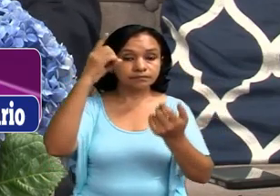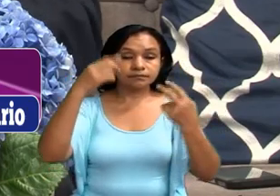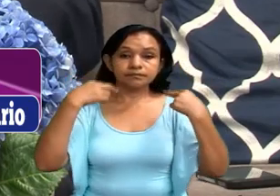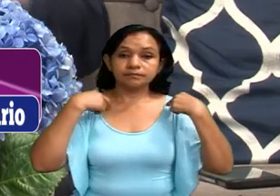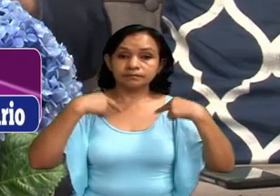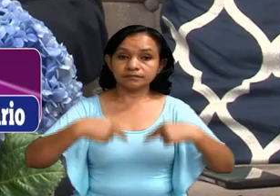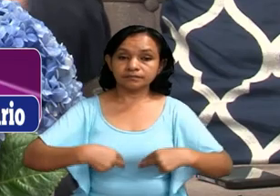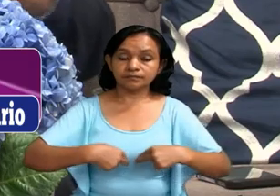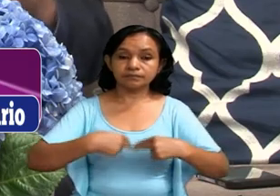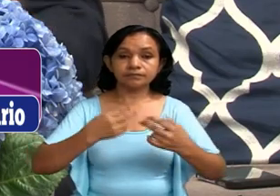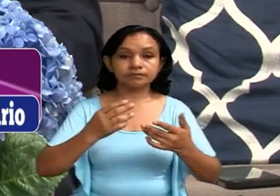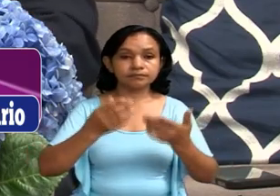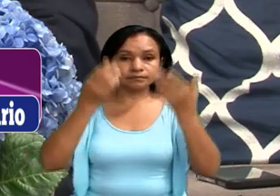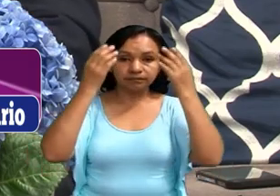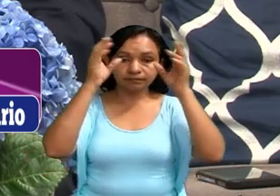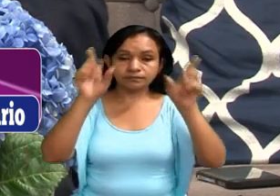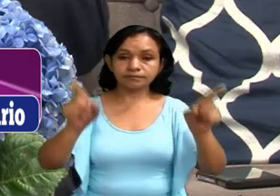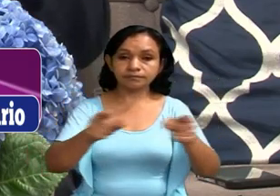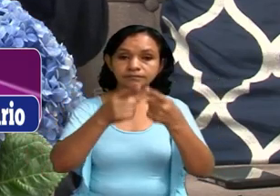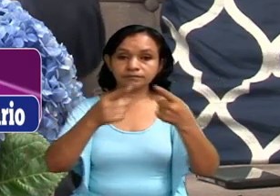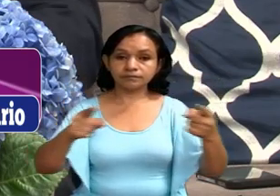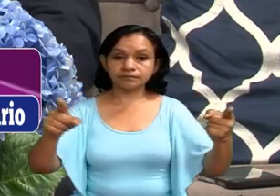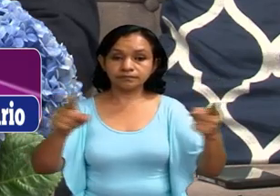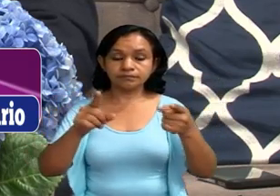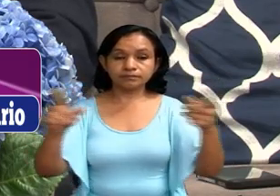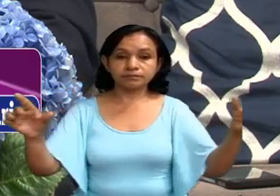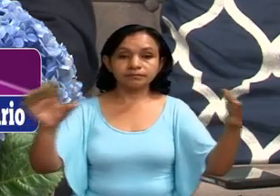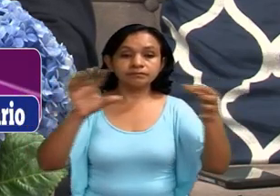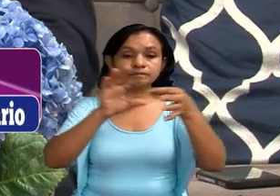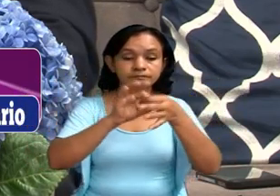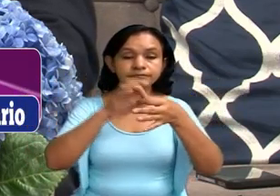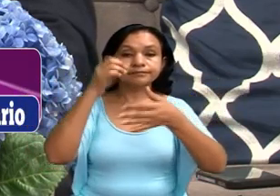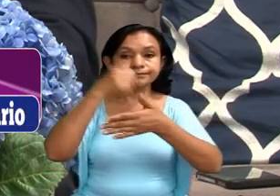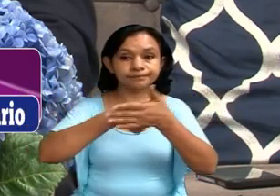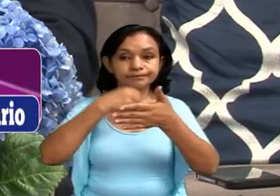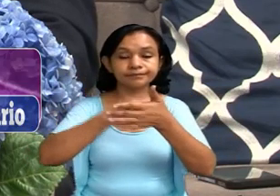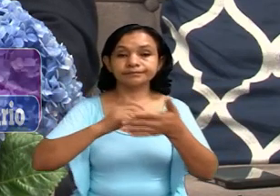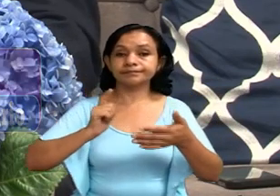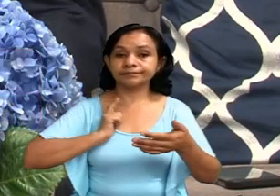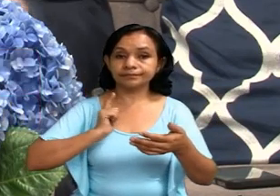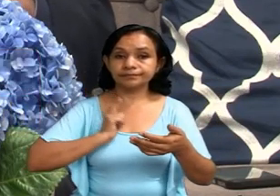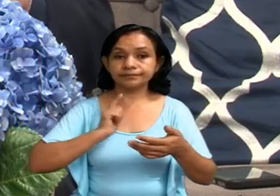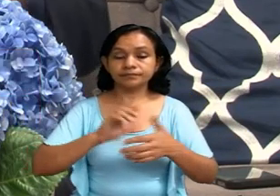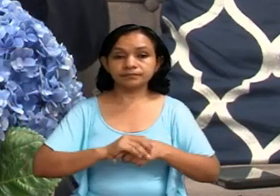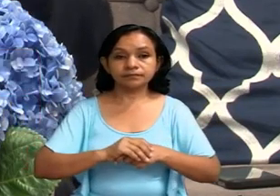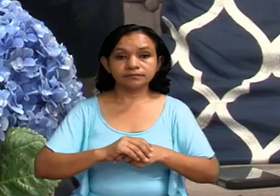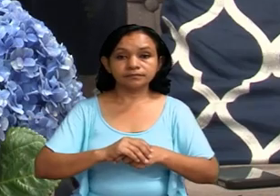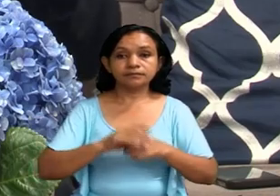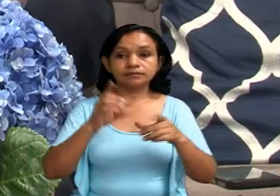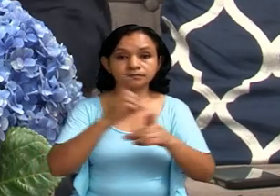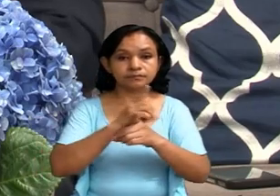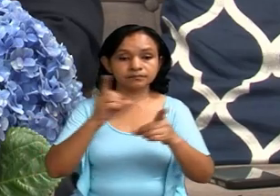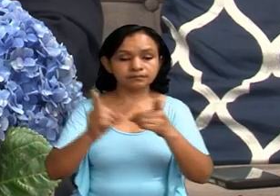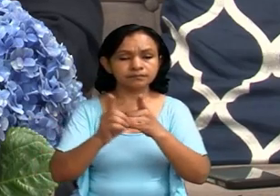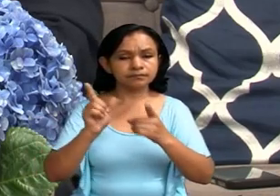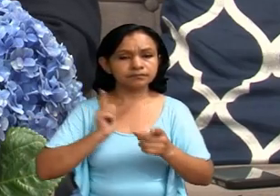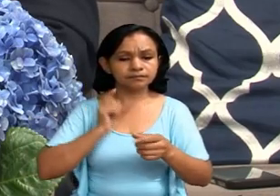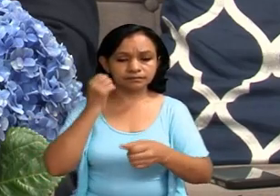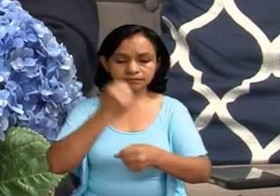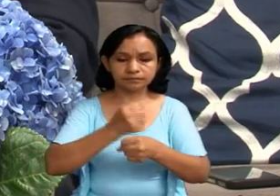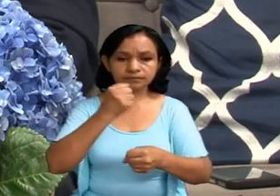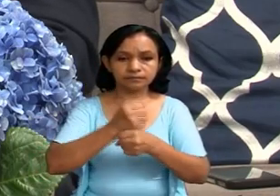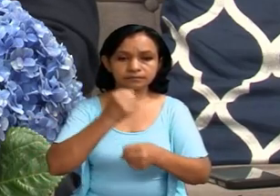Entonces creo que la cultura, la música va integrada en ese esfuerzo. Entonces nosotros estamos ahí